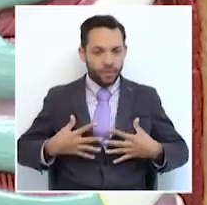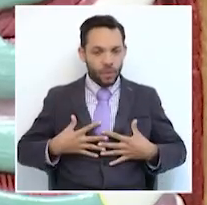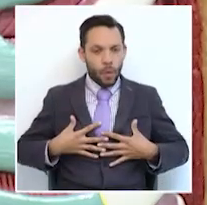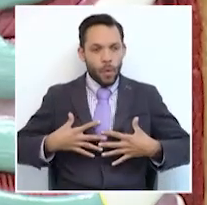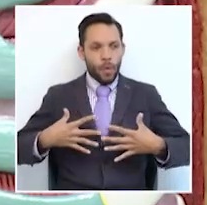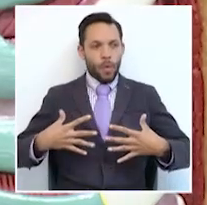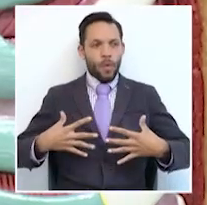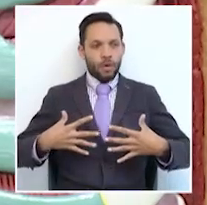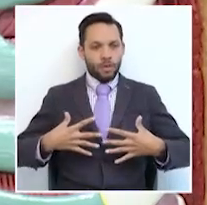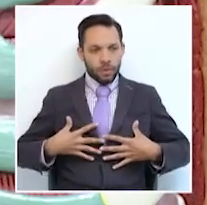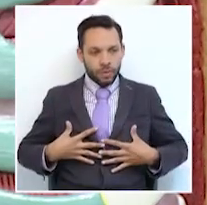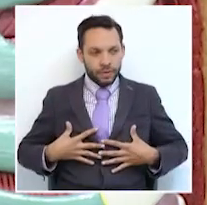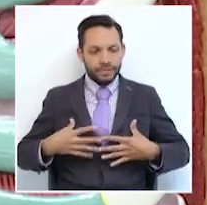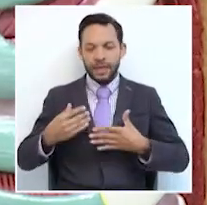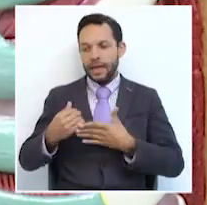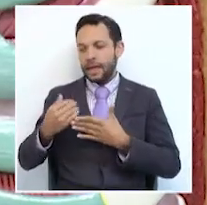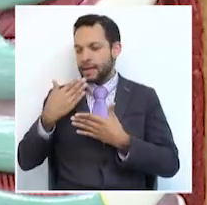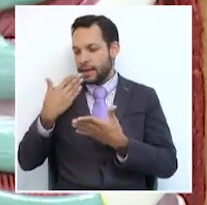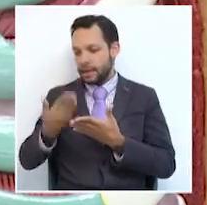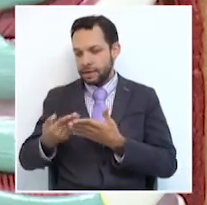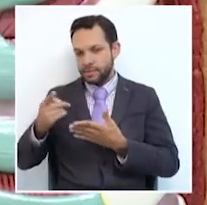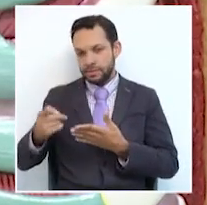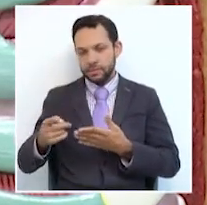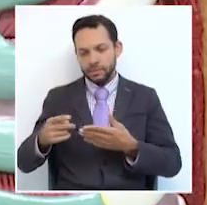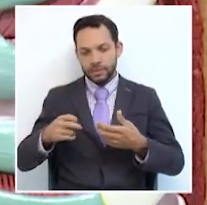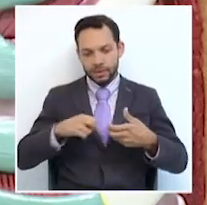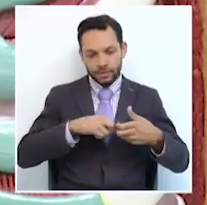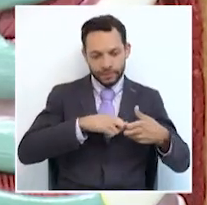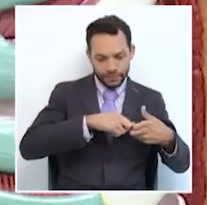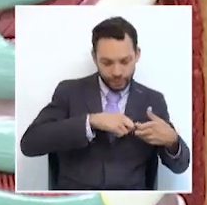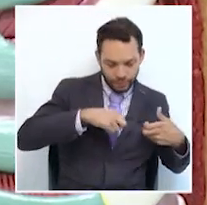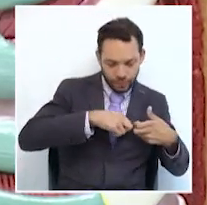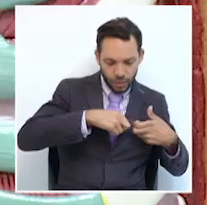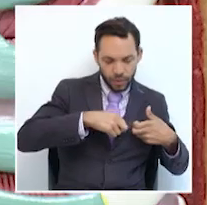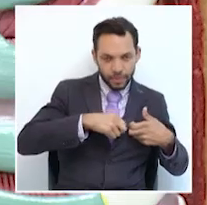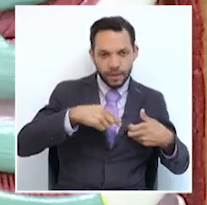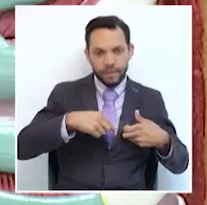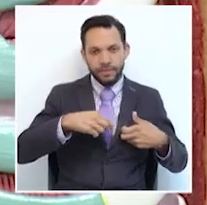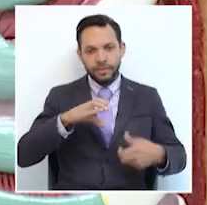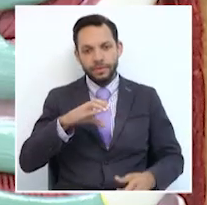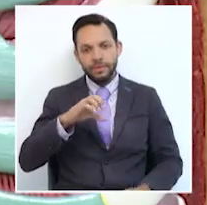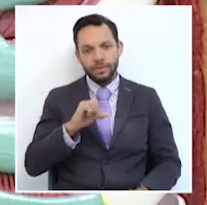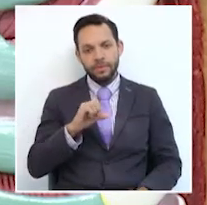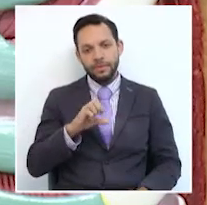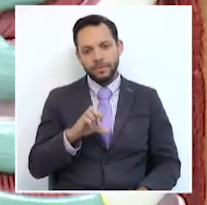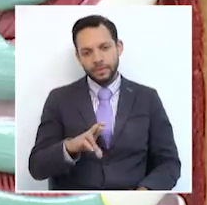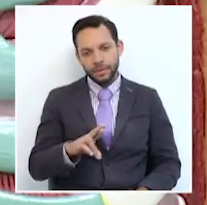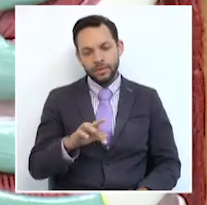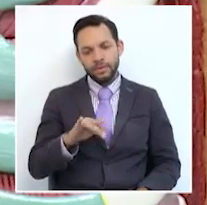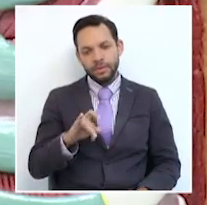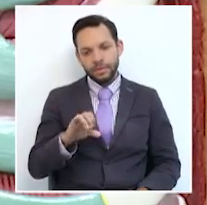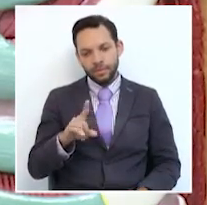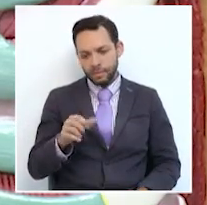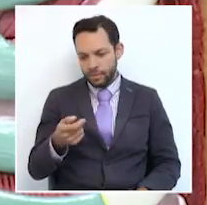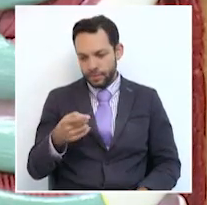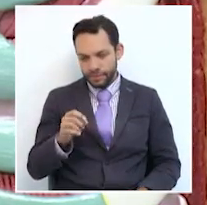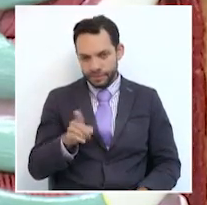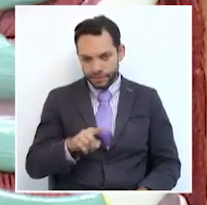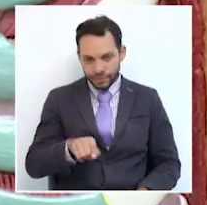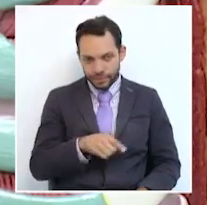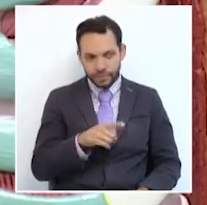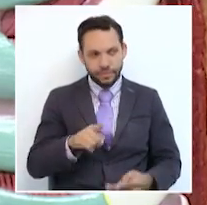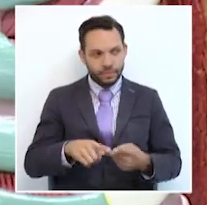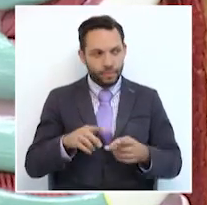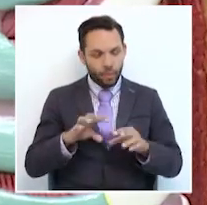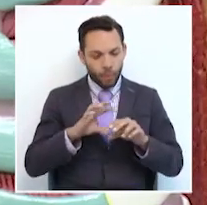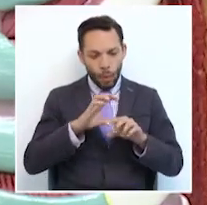aire esto vuelve y se encoge gracias a que a esto solito que llaman cartílagos esto tiene una envoltura el